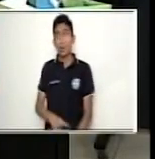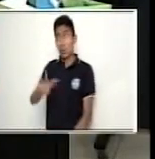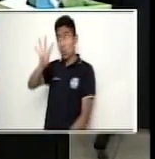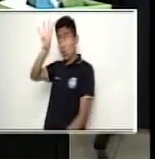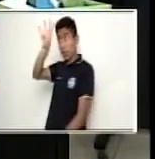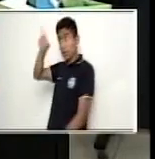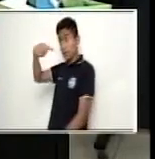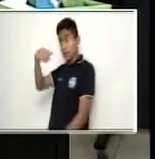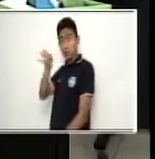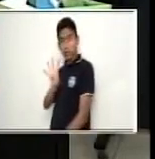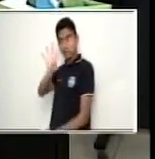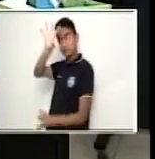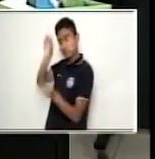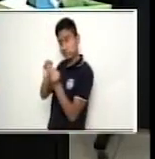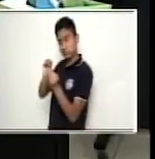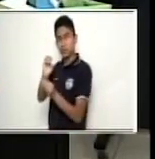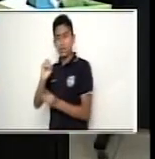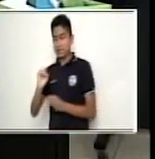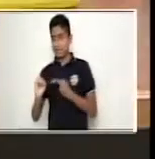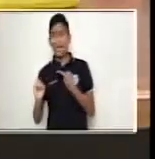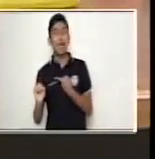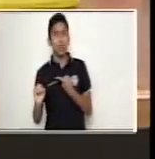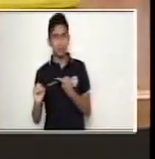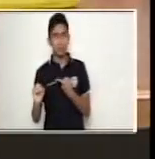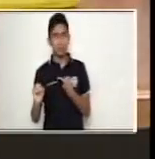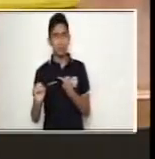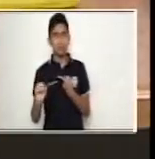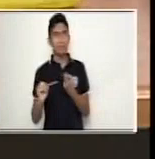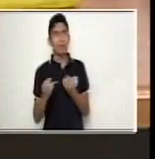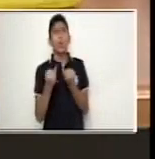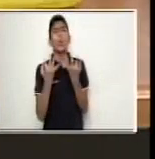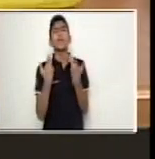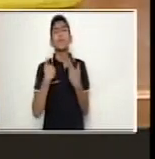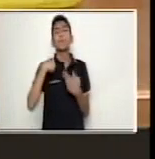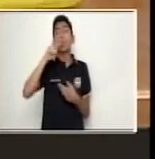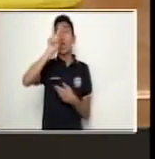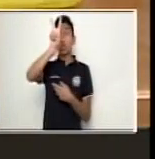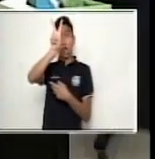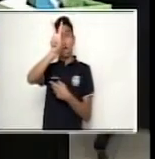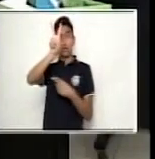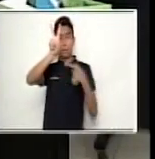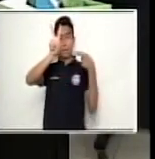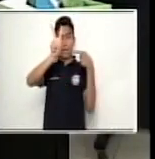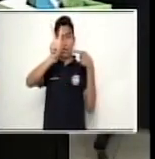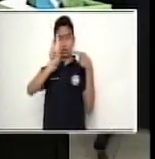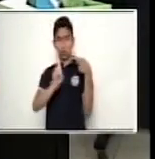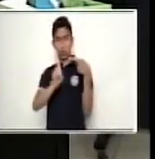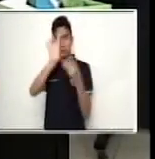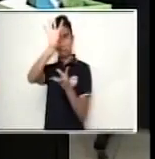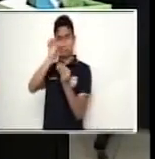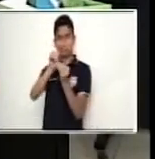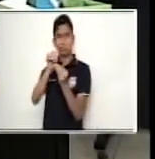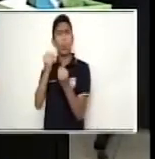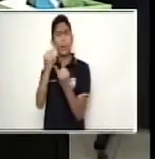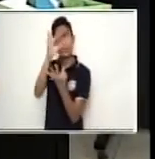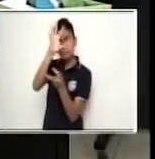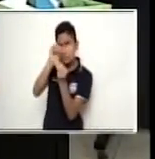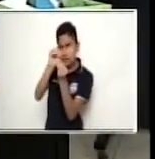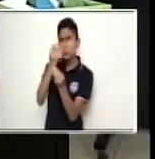2 menos 1, tenemos 2 tapones y le quitan 1, te queda 1. Y luego